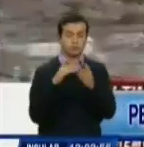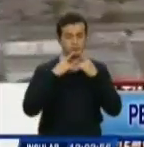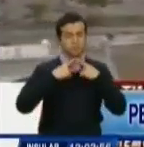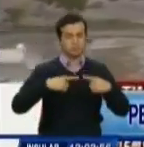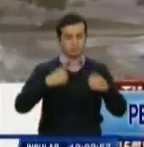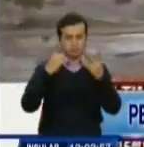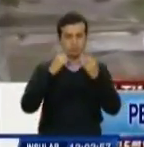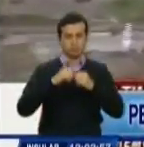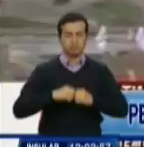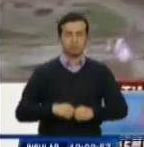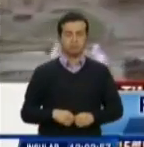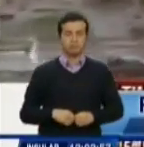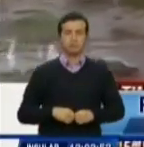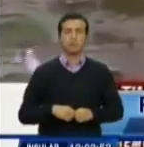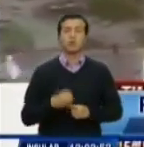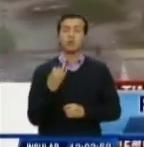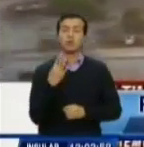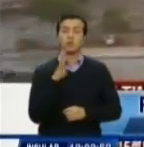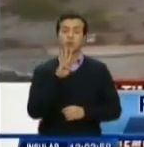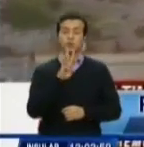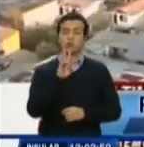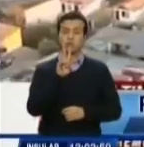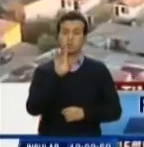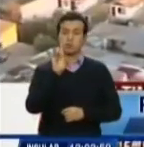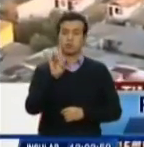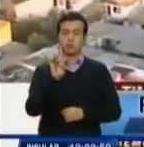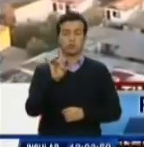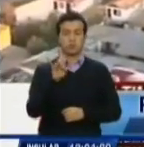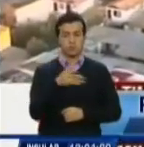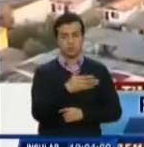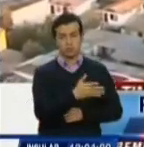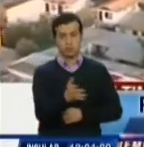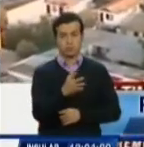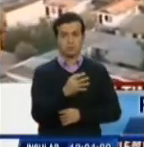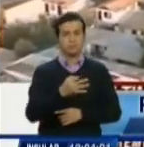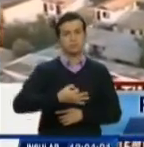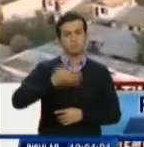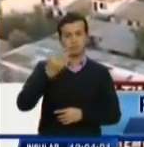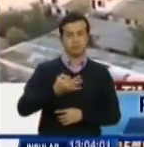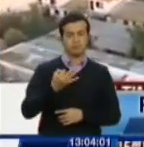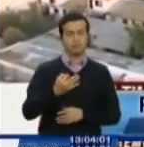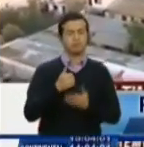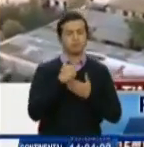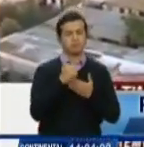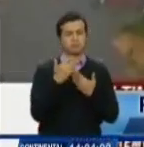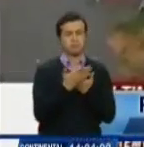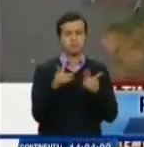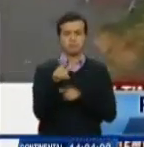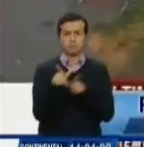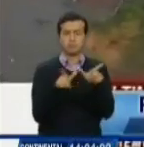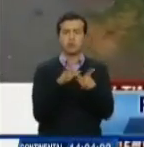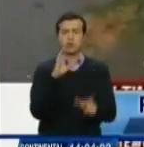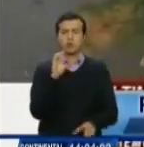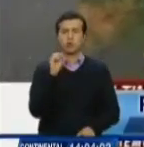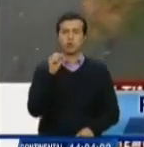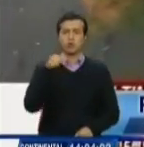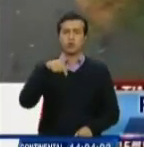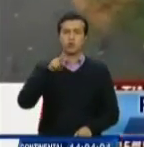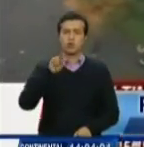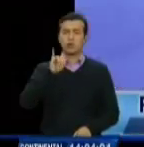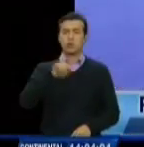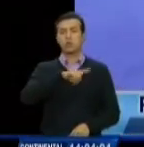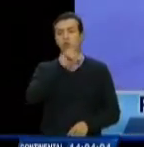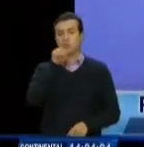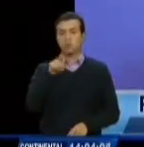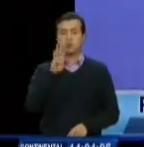fallecidos. Albergados 428, siendo el número principal de la región de Coquimbo, un número de